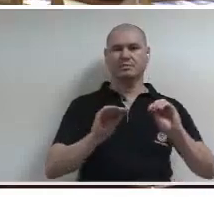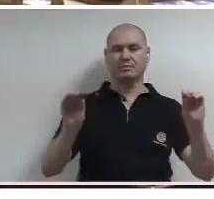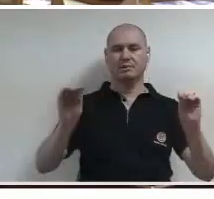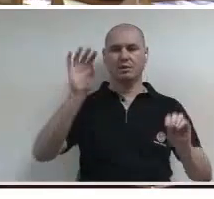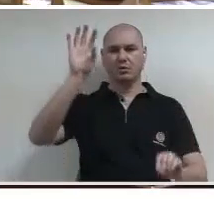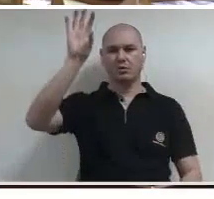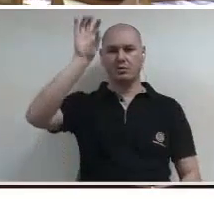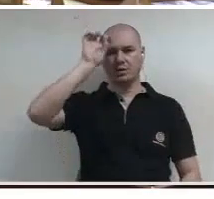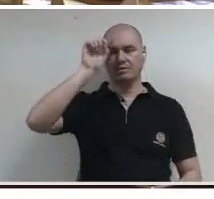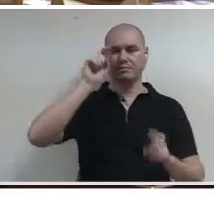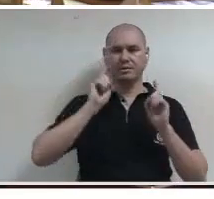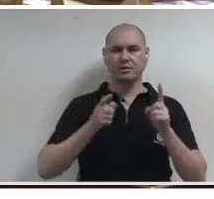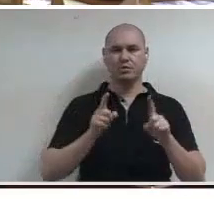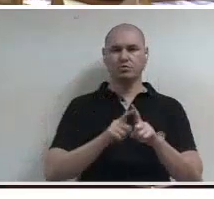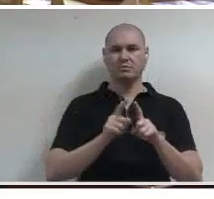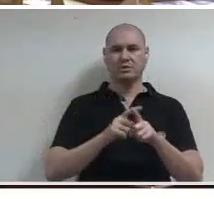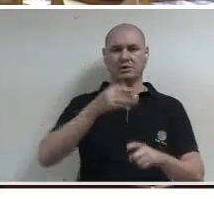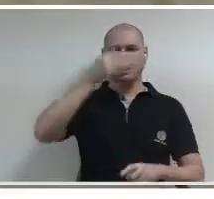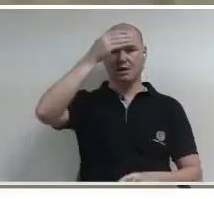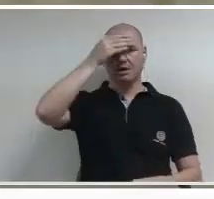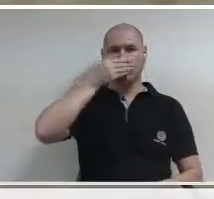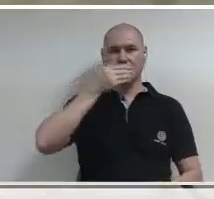No solamente Jacente,